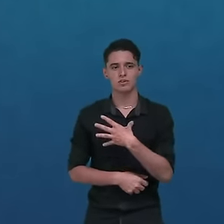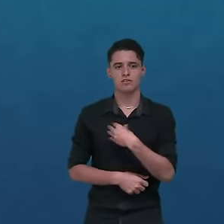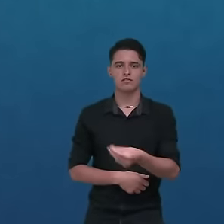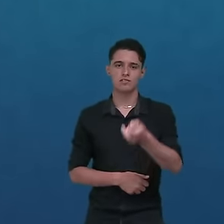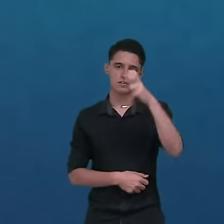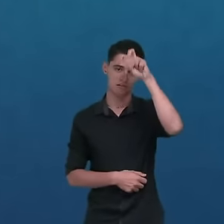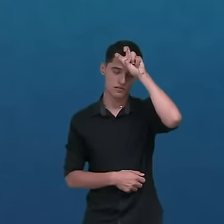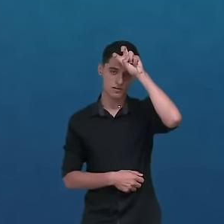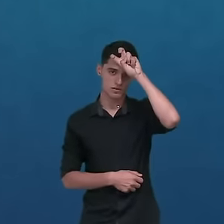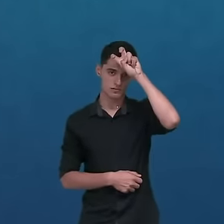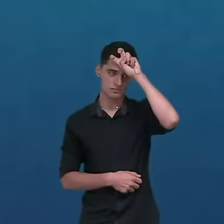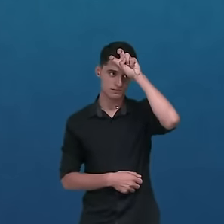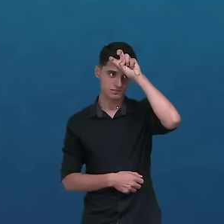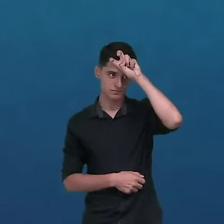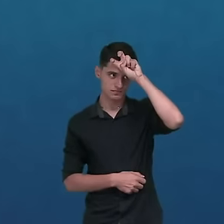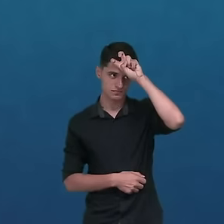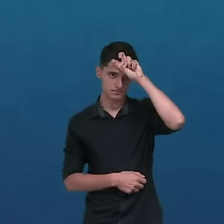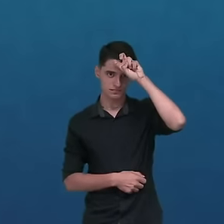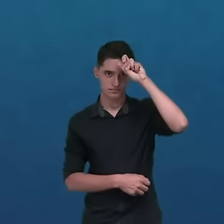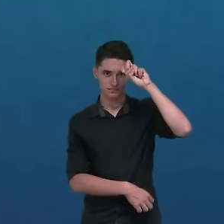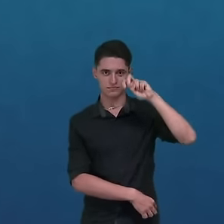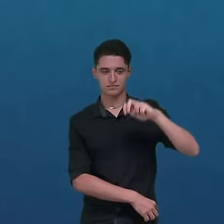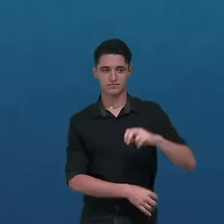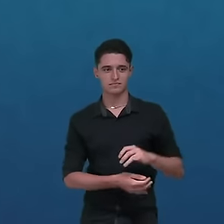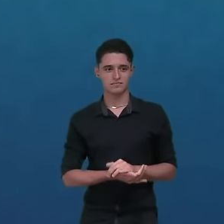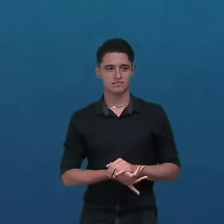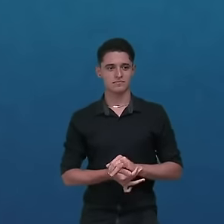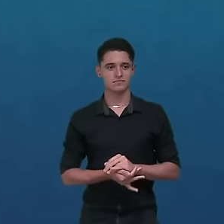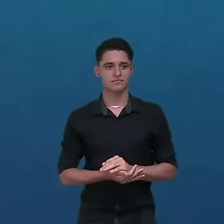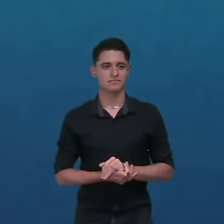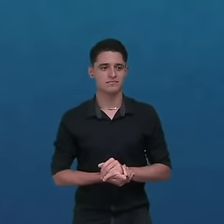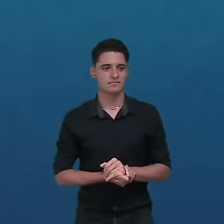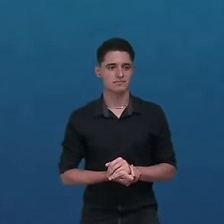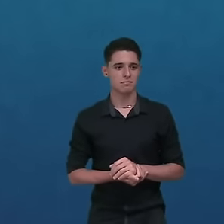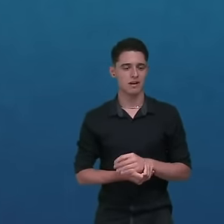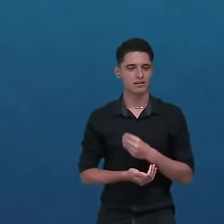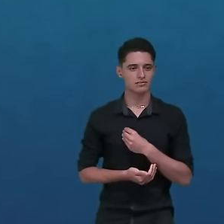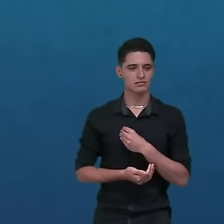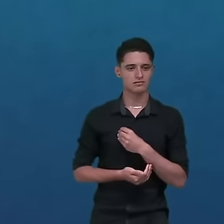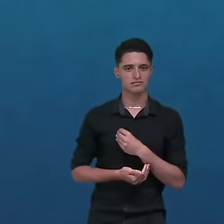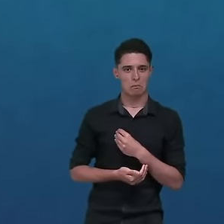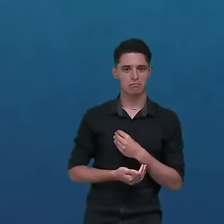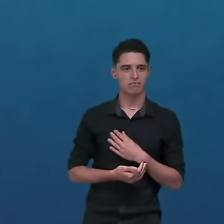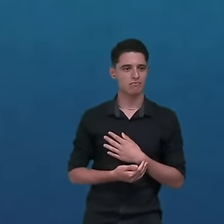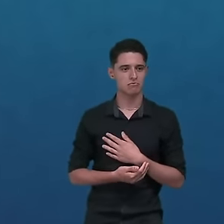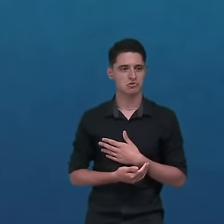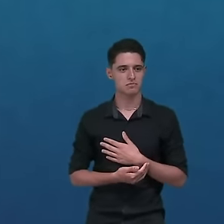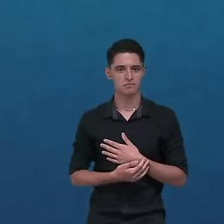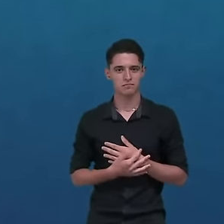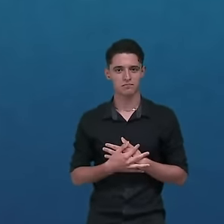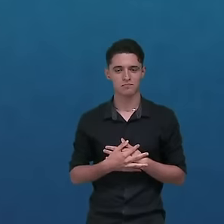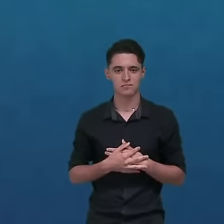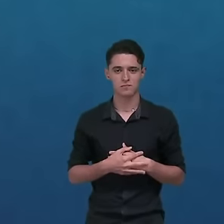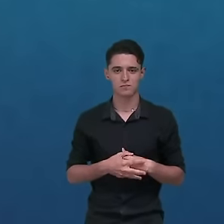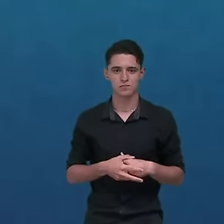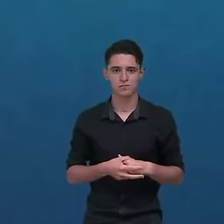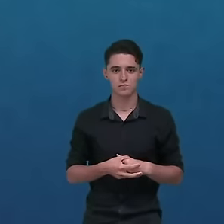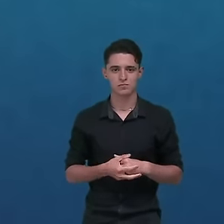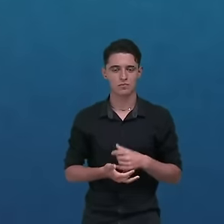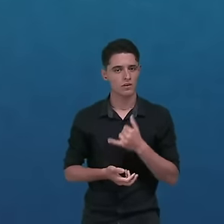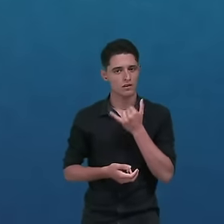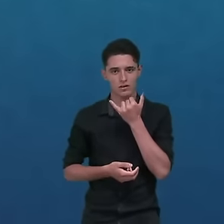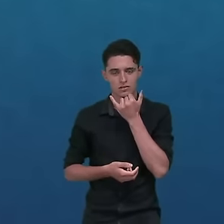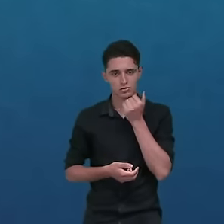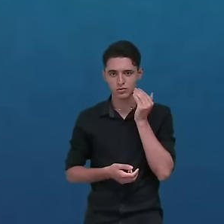tiempo tener el gozo del pecado, teniendo por mayores riquezas el vituperio de Cristo de que los tesoros de